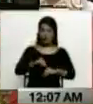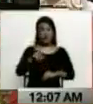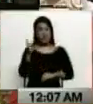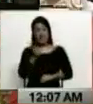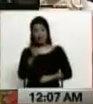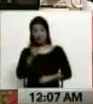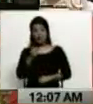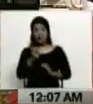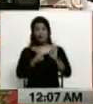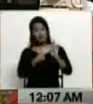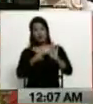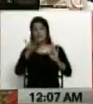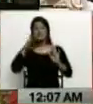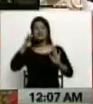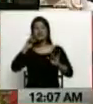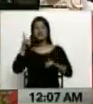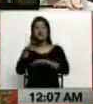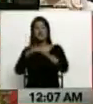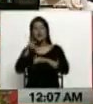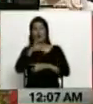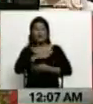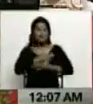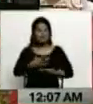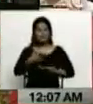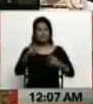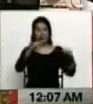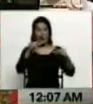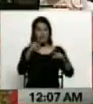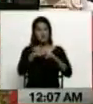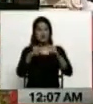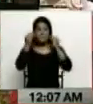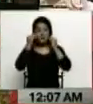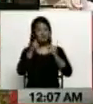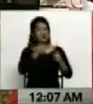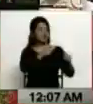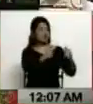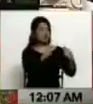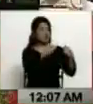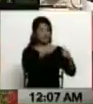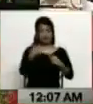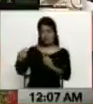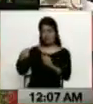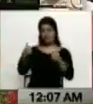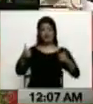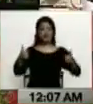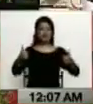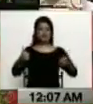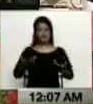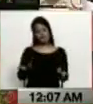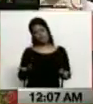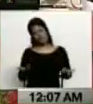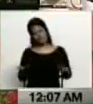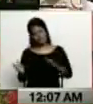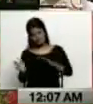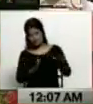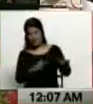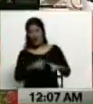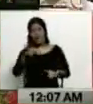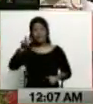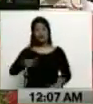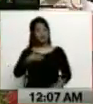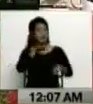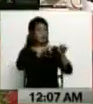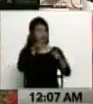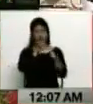negando así la disposición del gobierno a dialogar y creyendo que está quedando chévere ante lado y lado los hipercrítico son otra